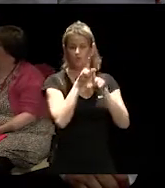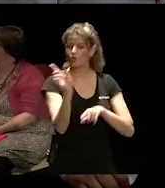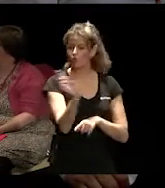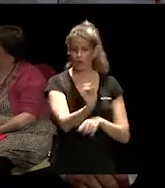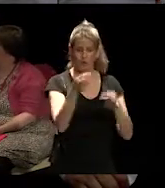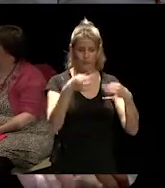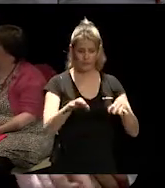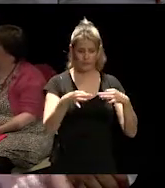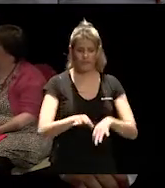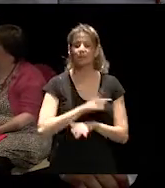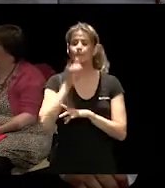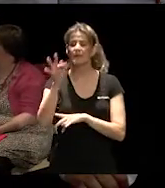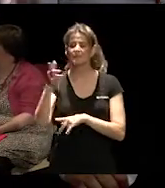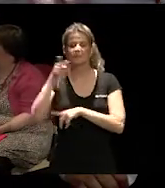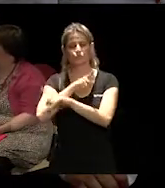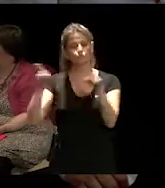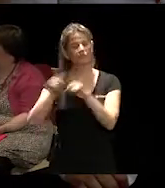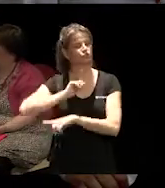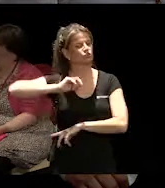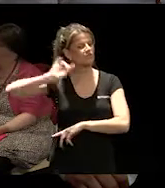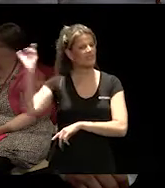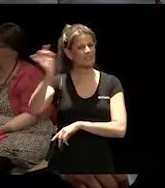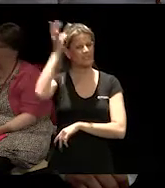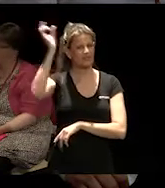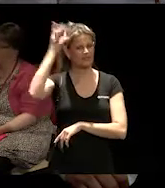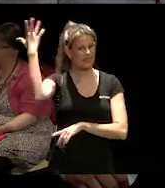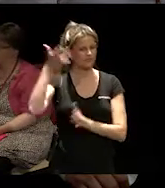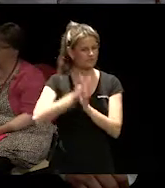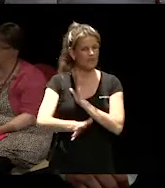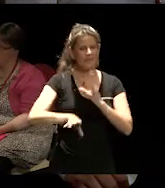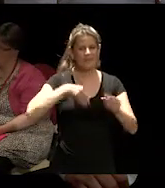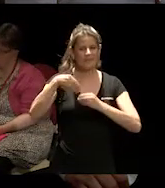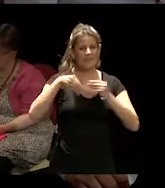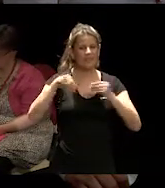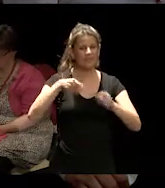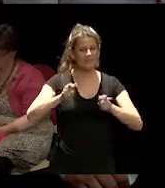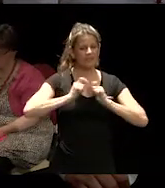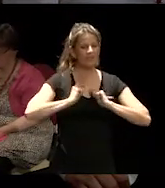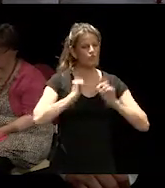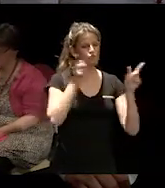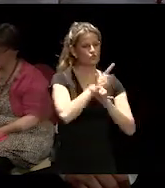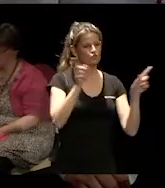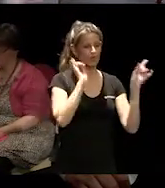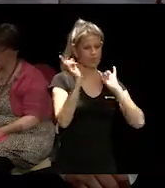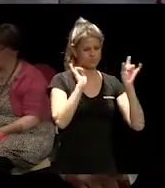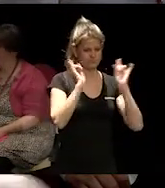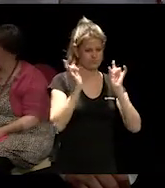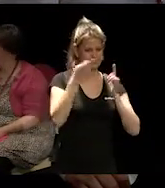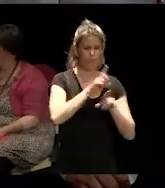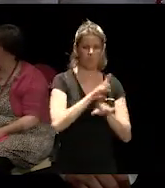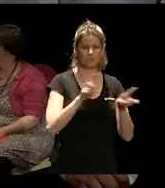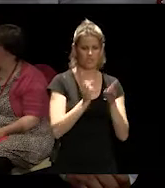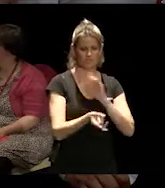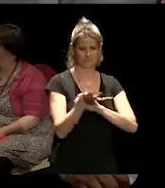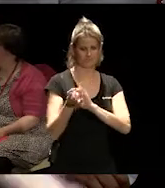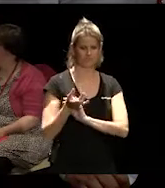convencionales, instrumentos inventados, todo material con el cual poder hacer sonido y hacer música, ¿no? También hemos utilizado